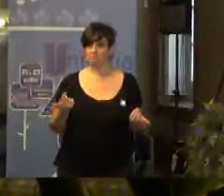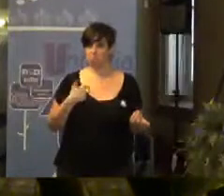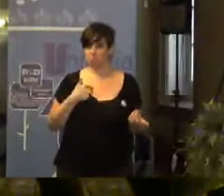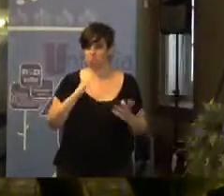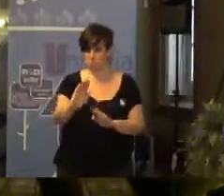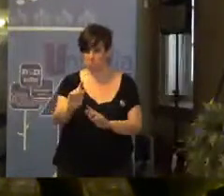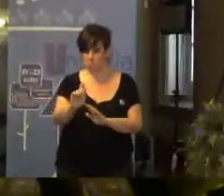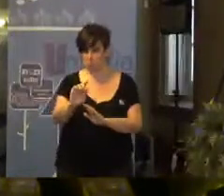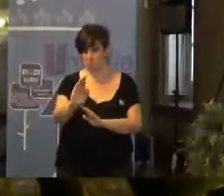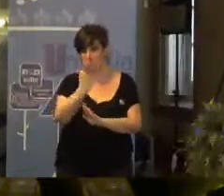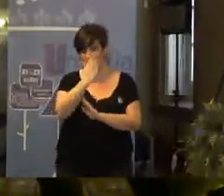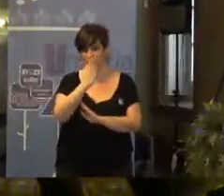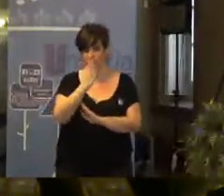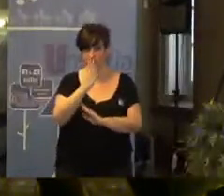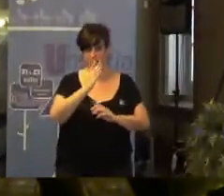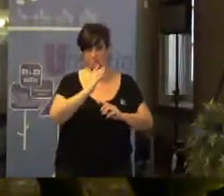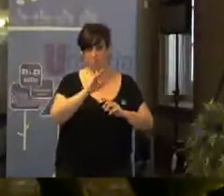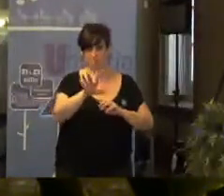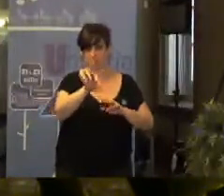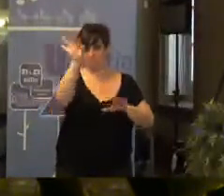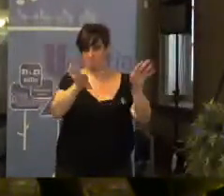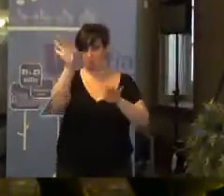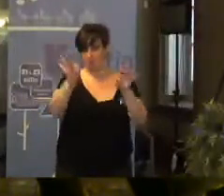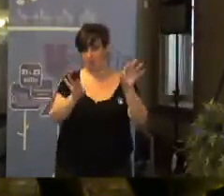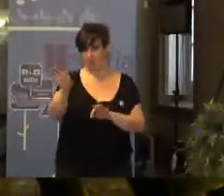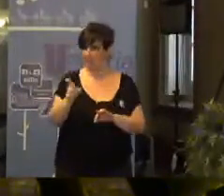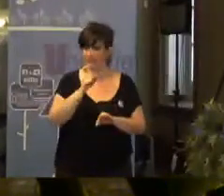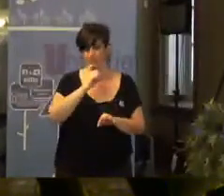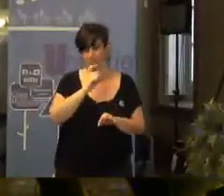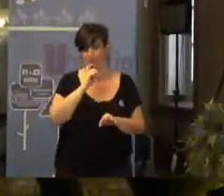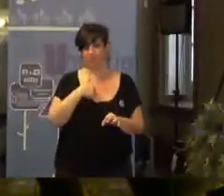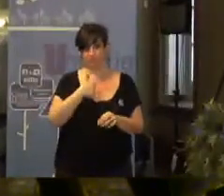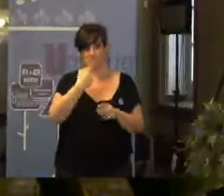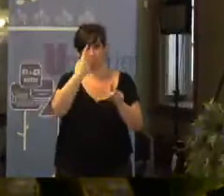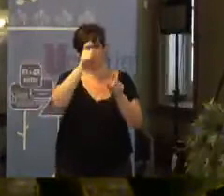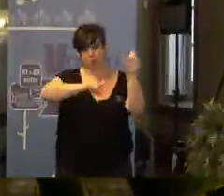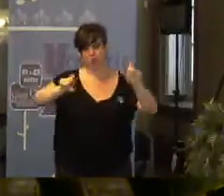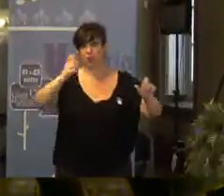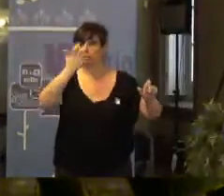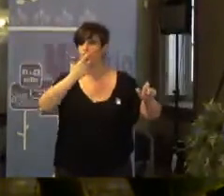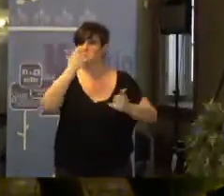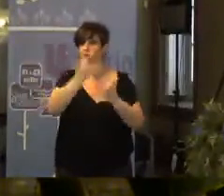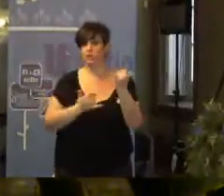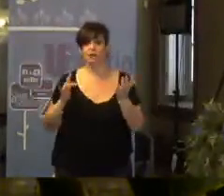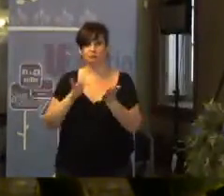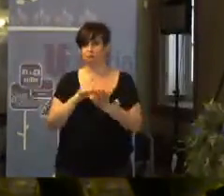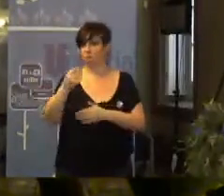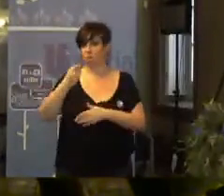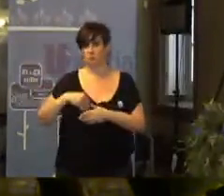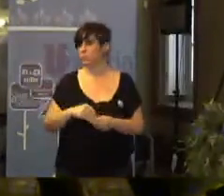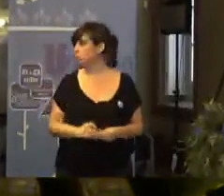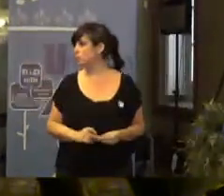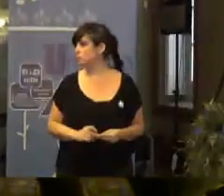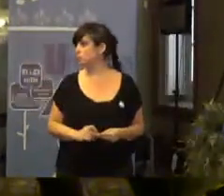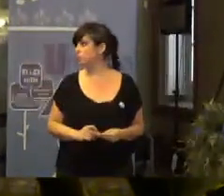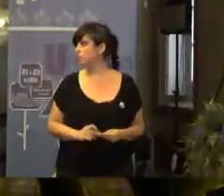escoller entre X papeletas. Coñezo moita xente a que lle ocorre o mesmo. E o